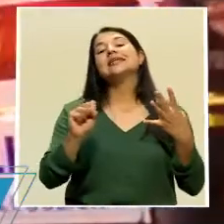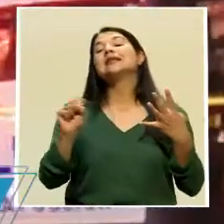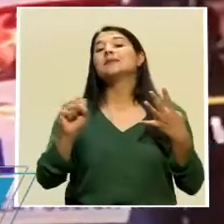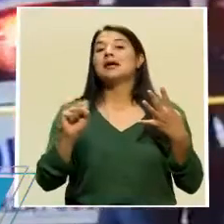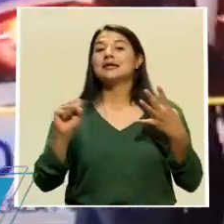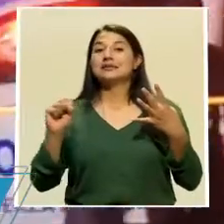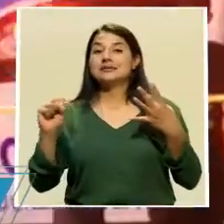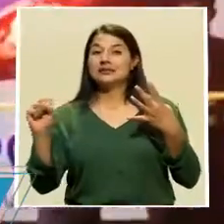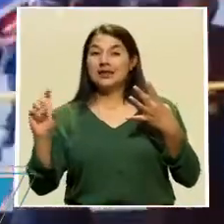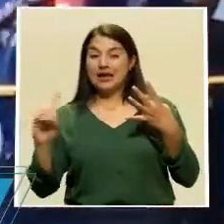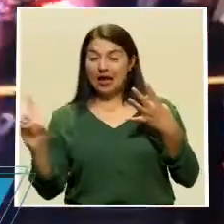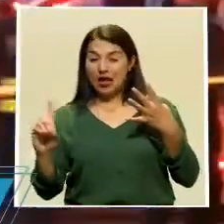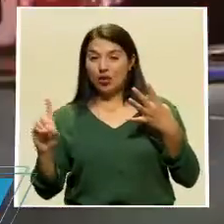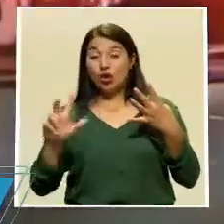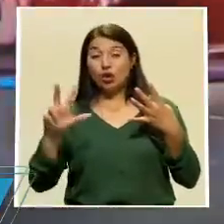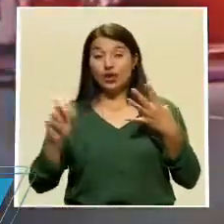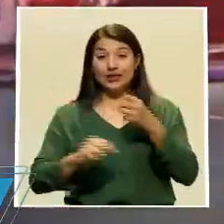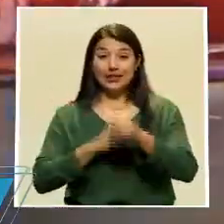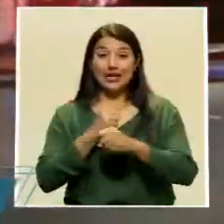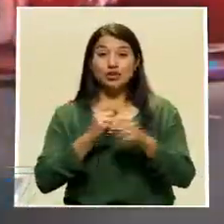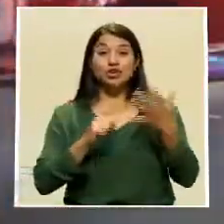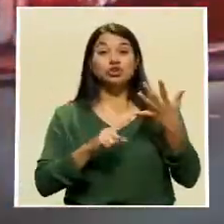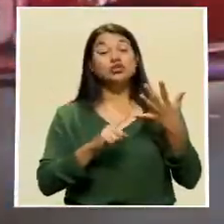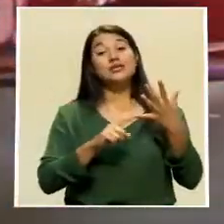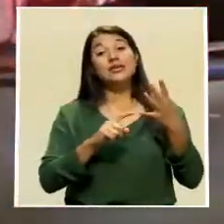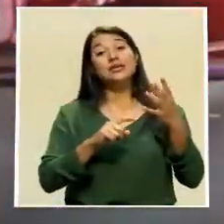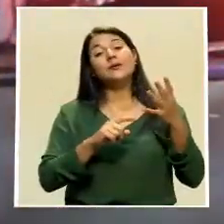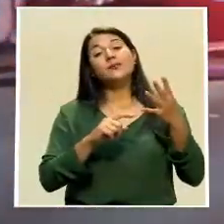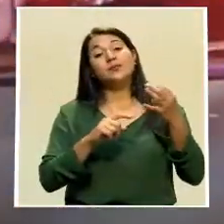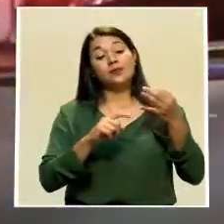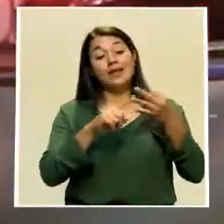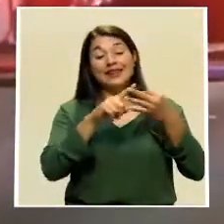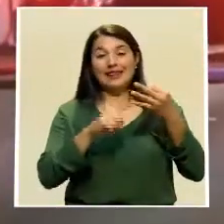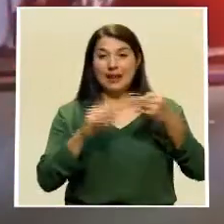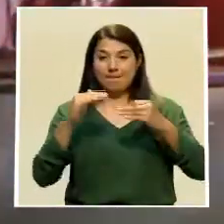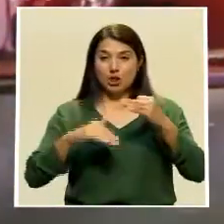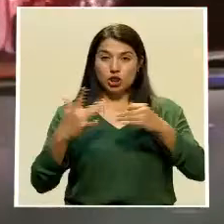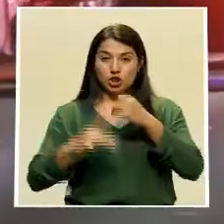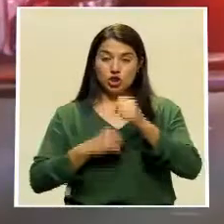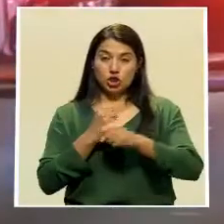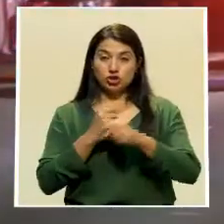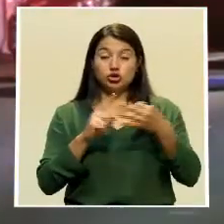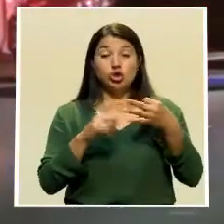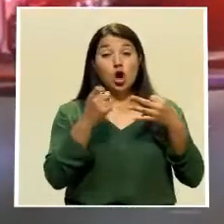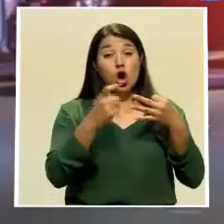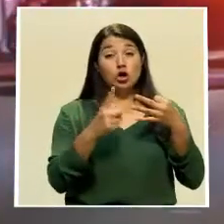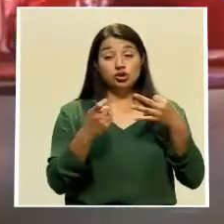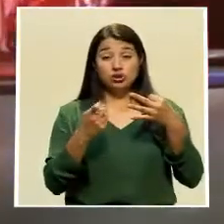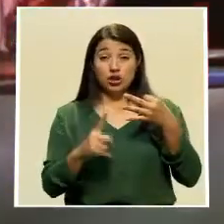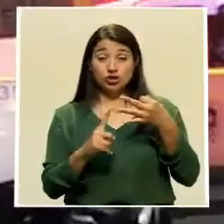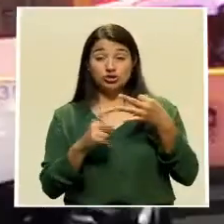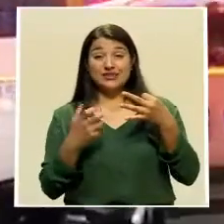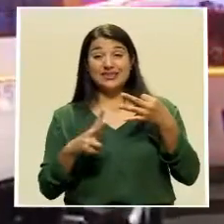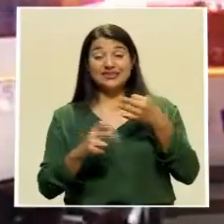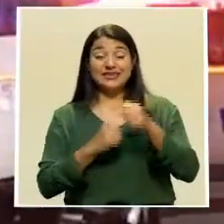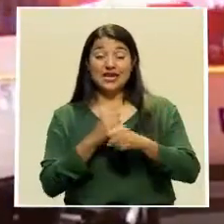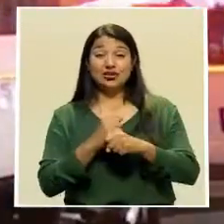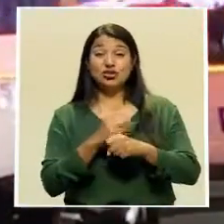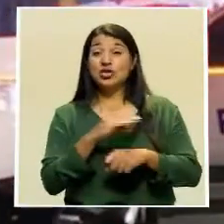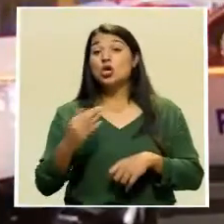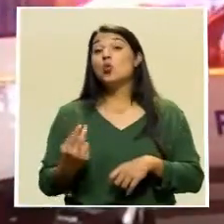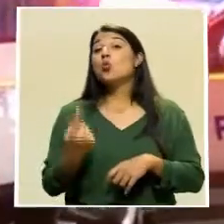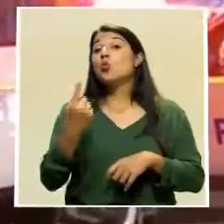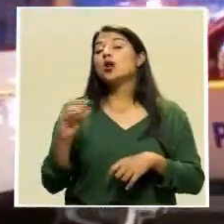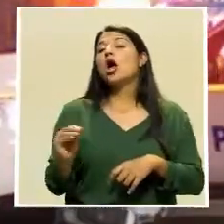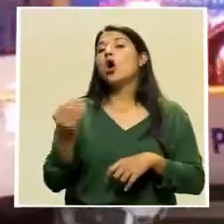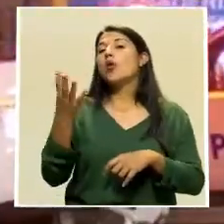Segura, de 30, y 3 menores de edad, 2 niños de 11 y 13 años y una joven de 16 años, son las